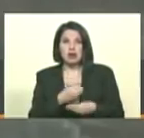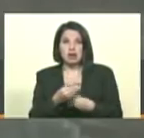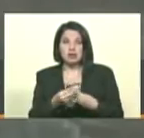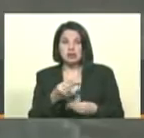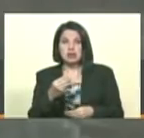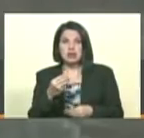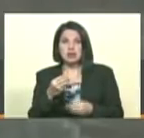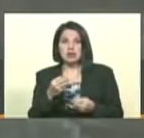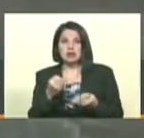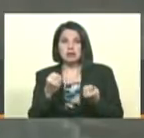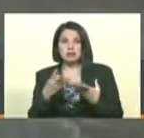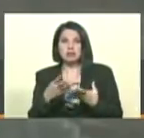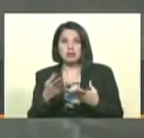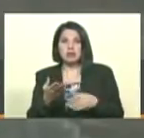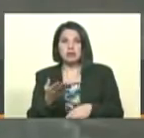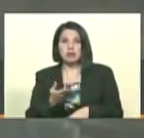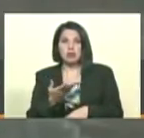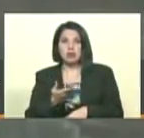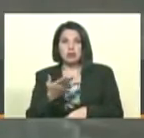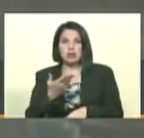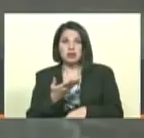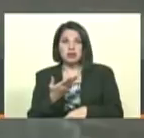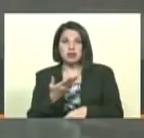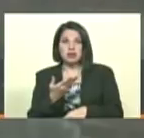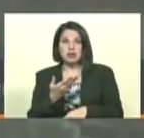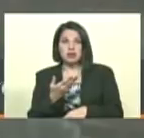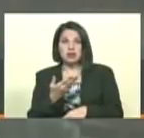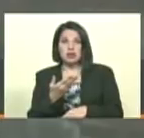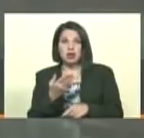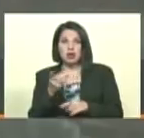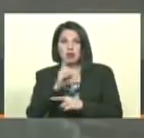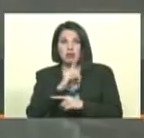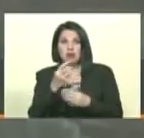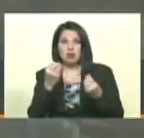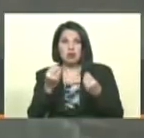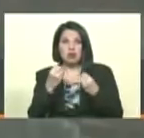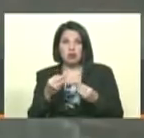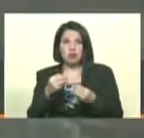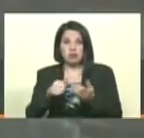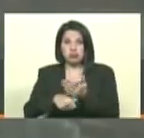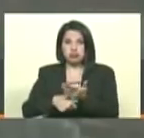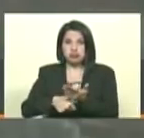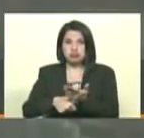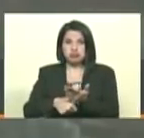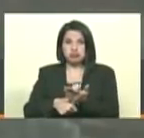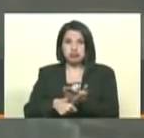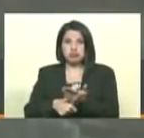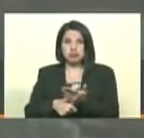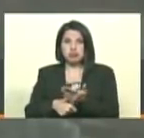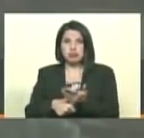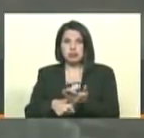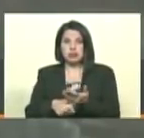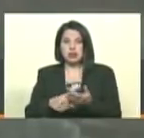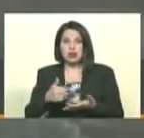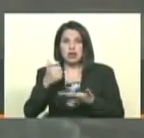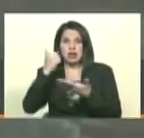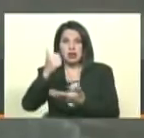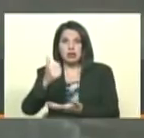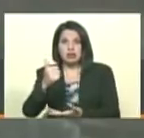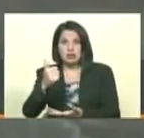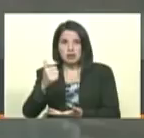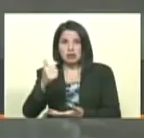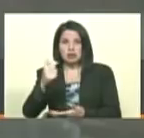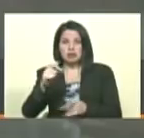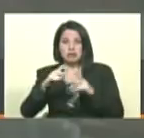el acto de votación, que es el uso de la identificación biométrica, que es la garantía